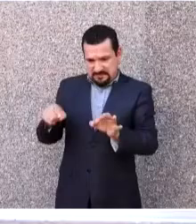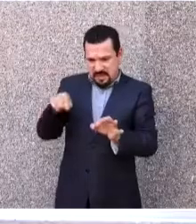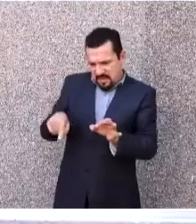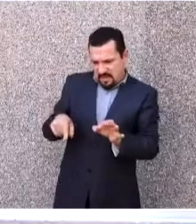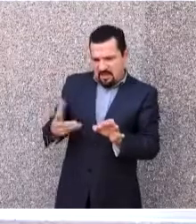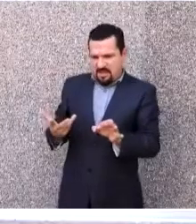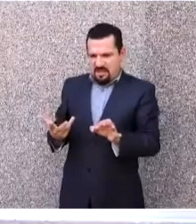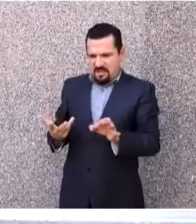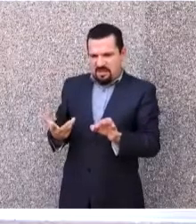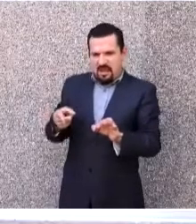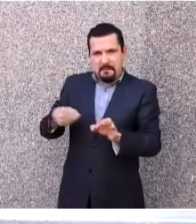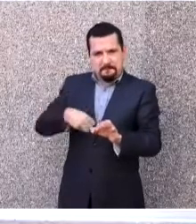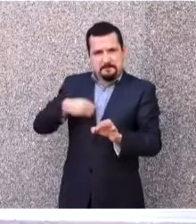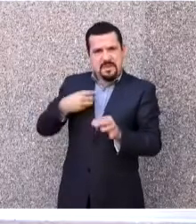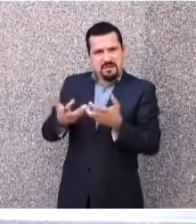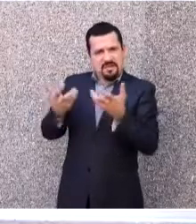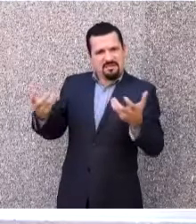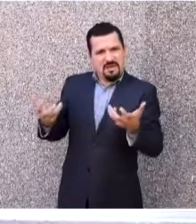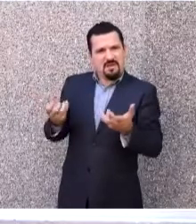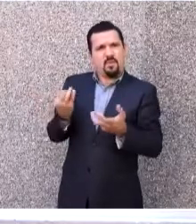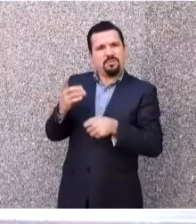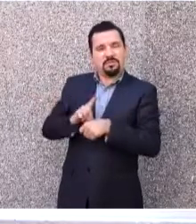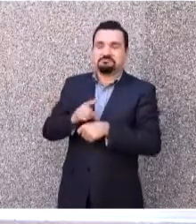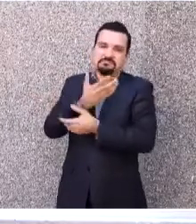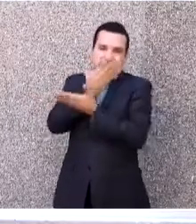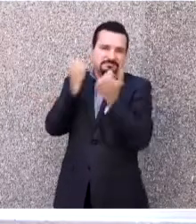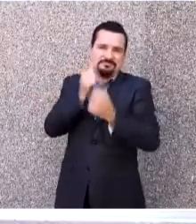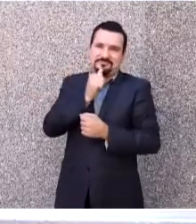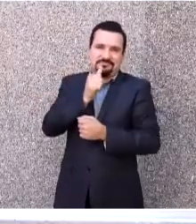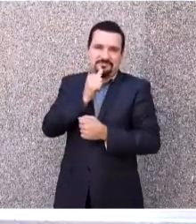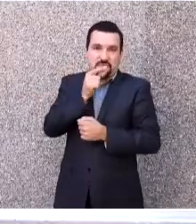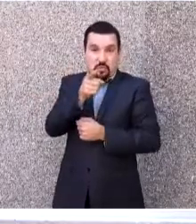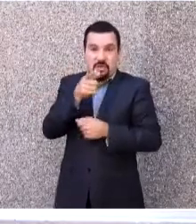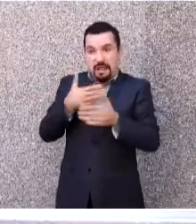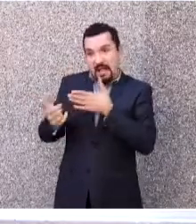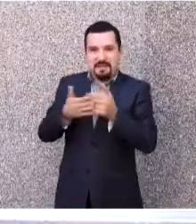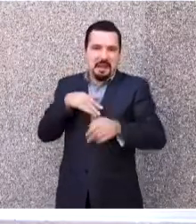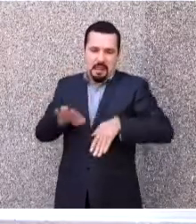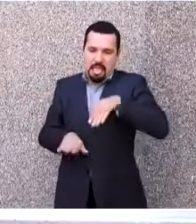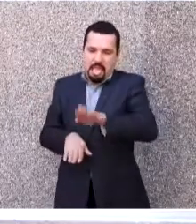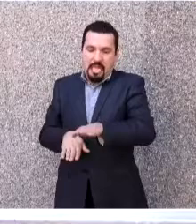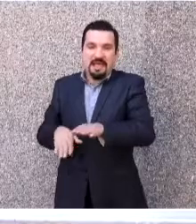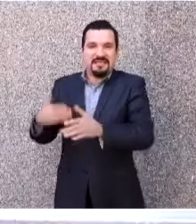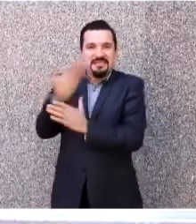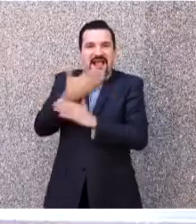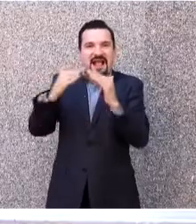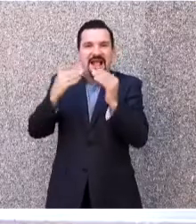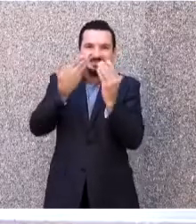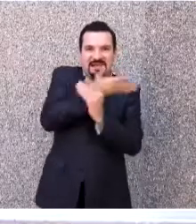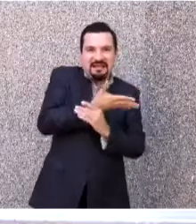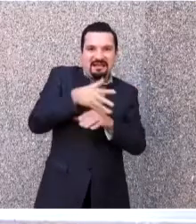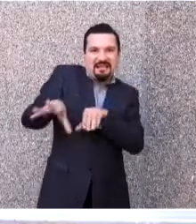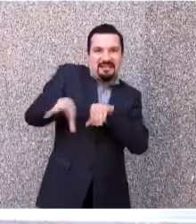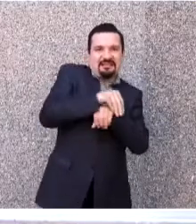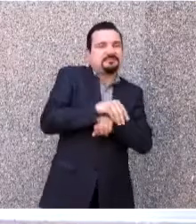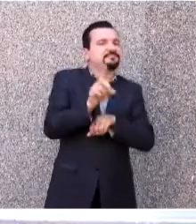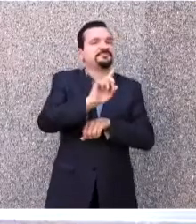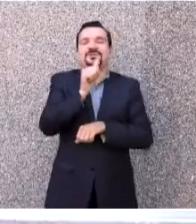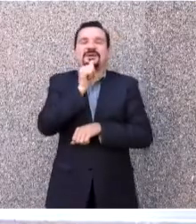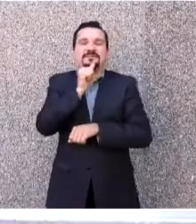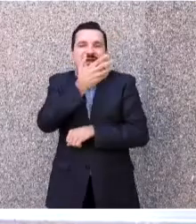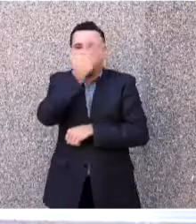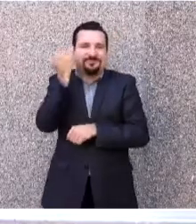situación que nos alarme. Sí se sabe que hay ciertas superficies que